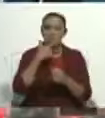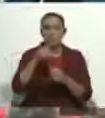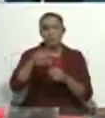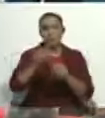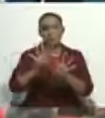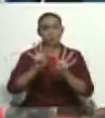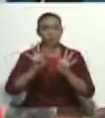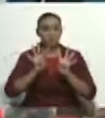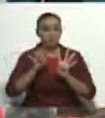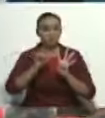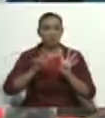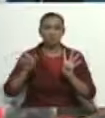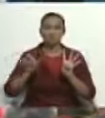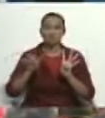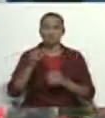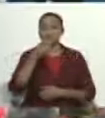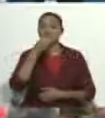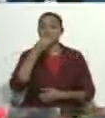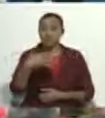gobernador!